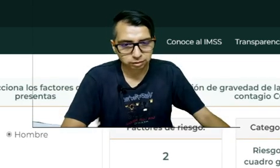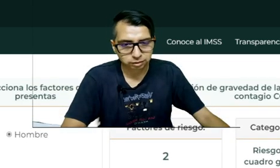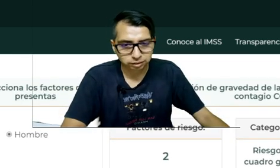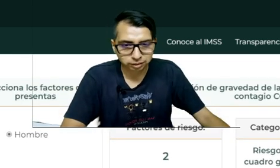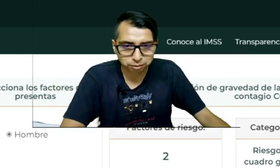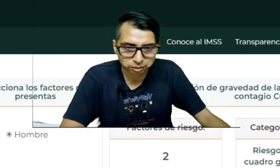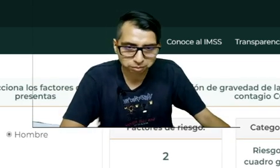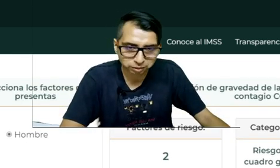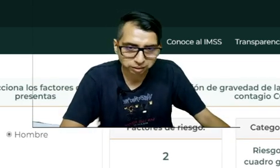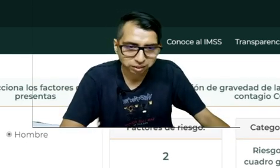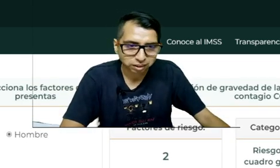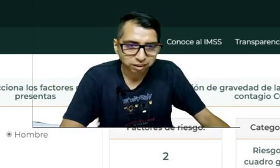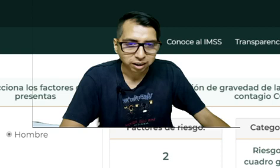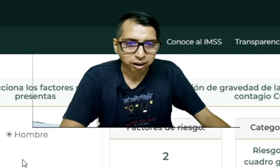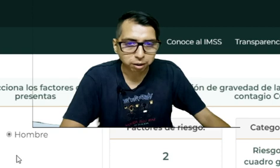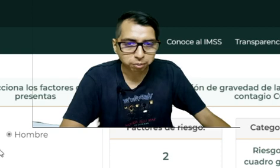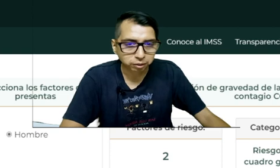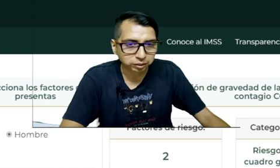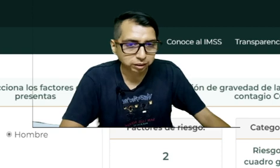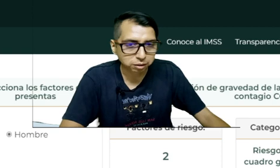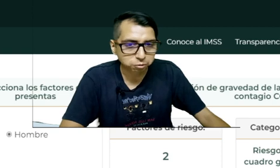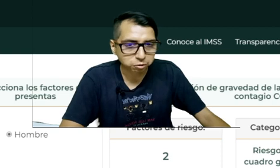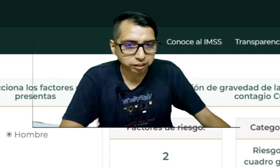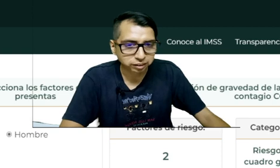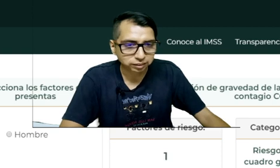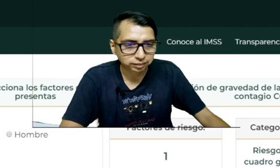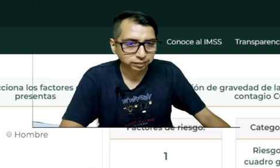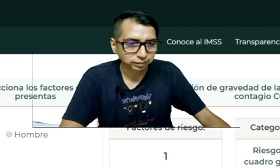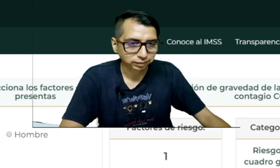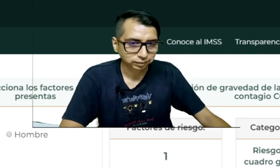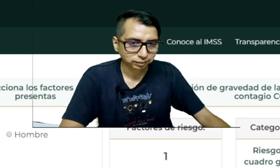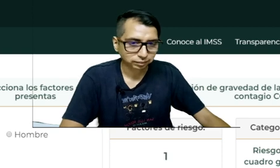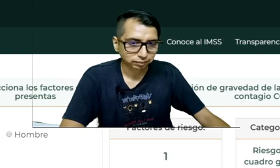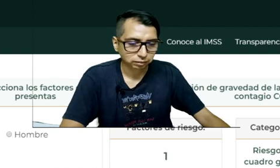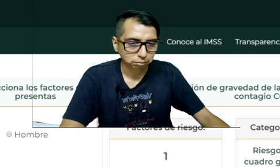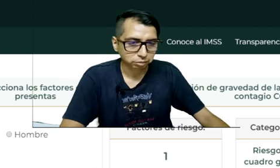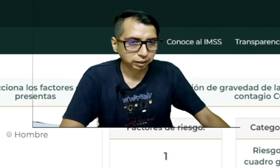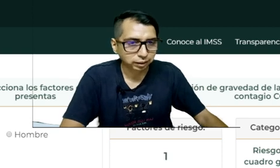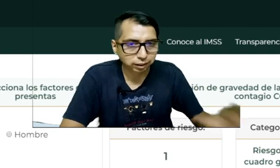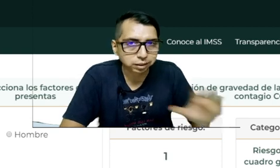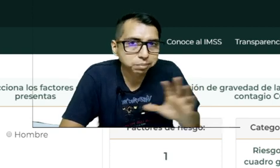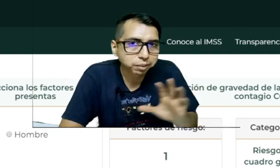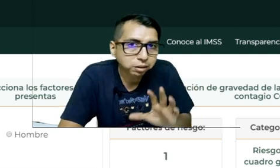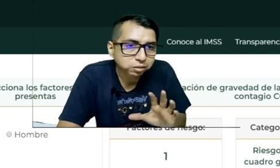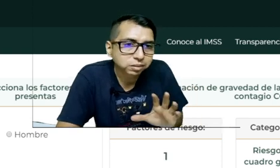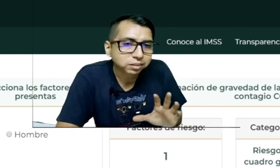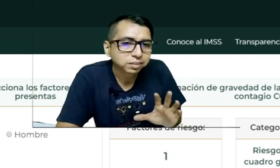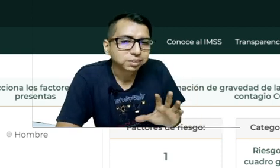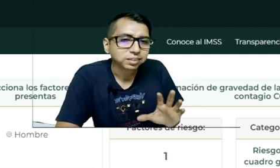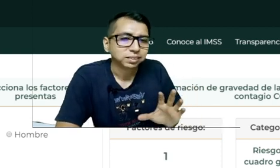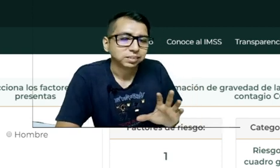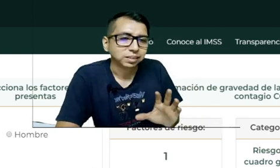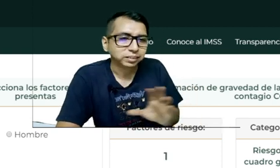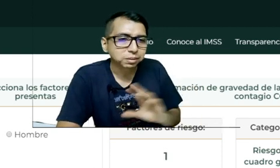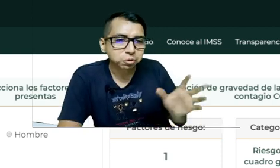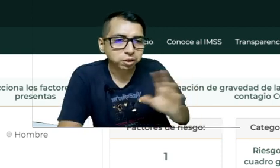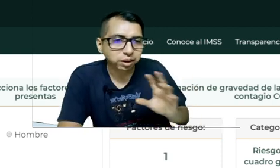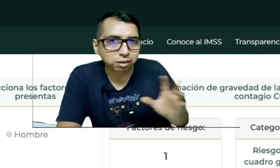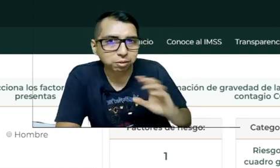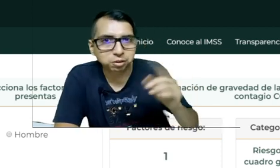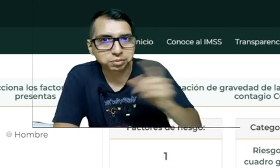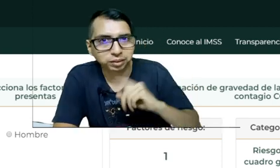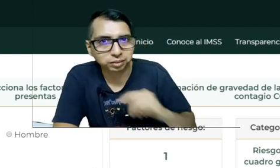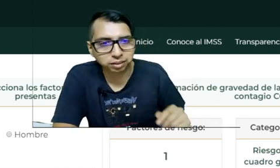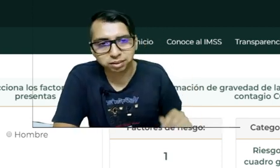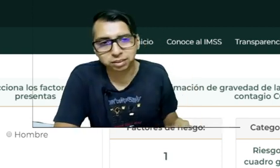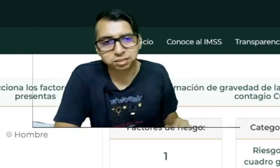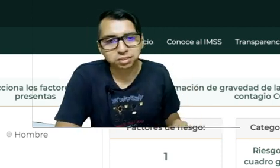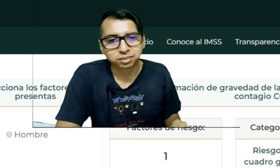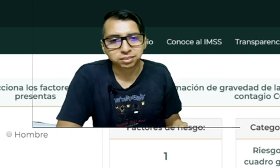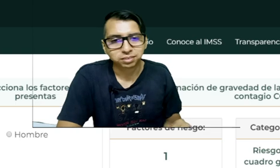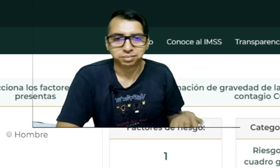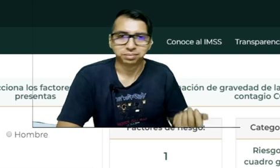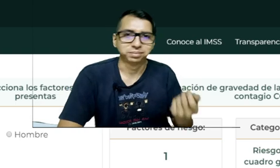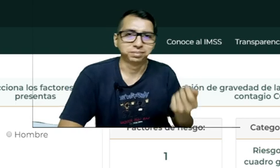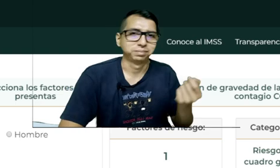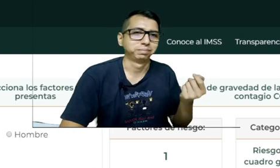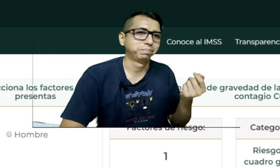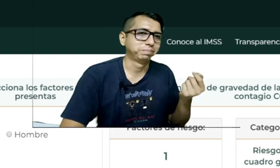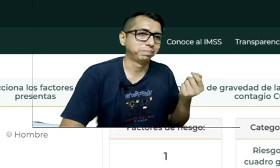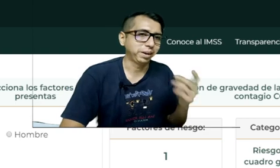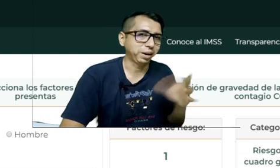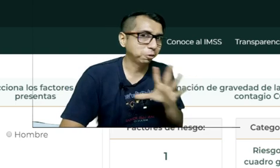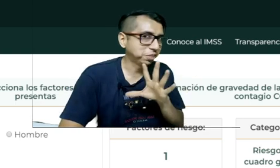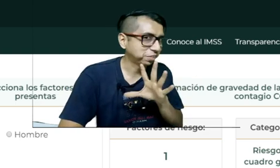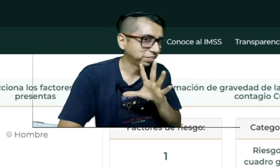final ahora bueno si eres mujer pero tienes menos a ser mujer no es factor de riesgo